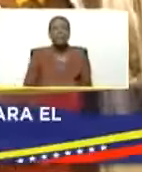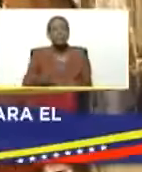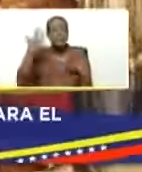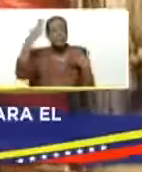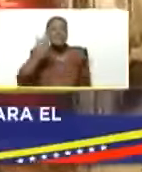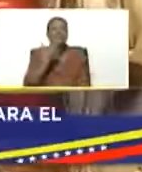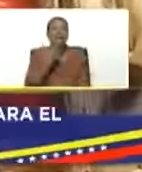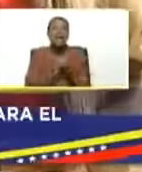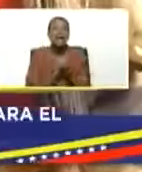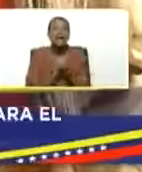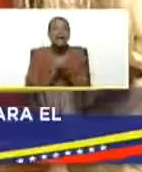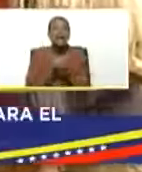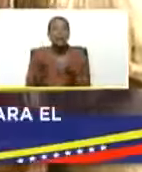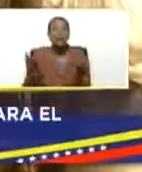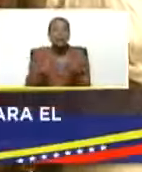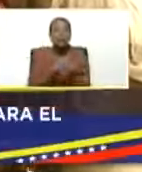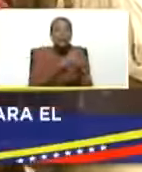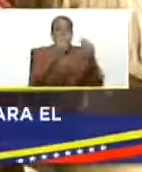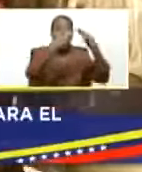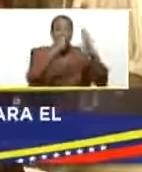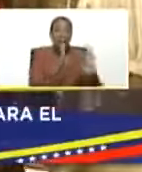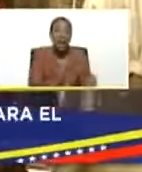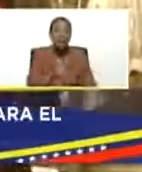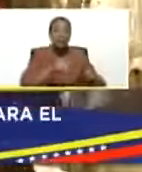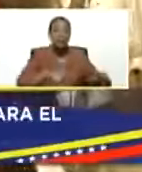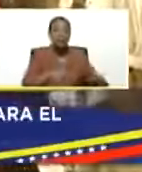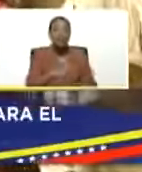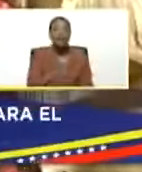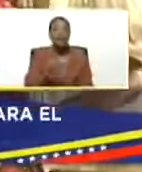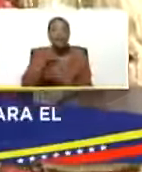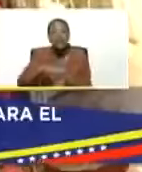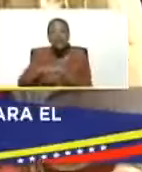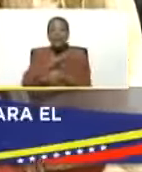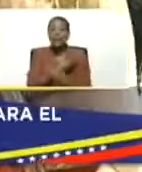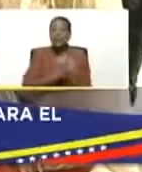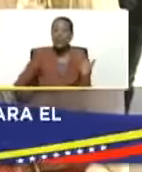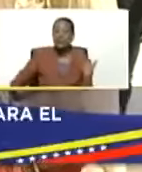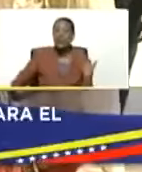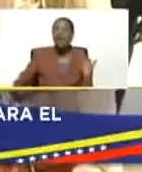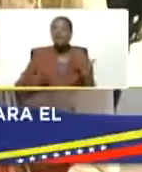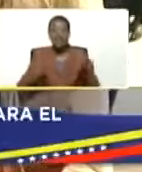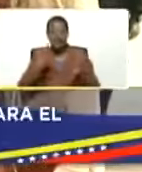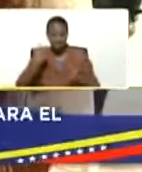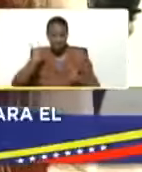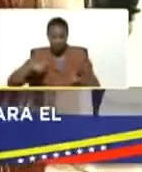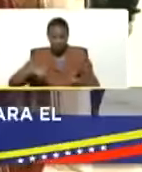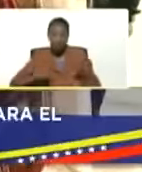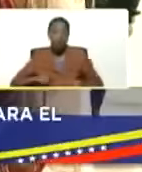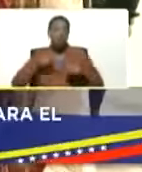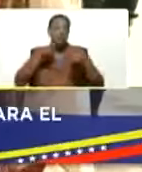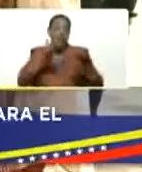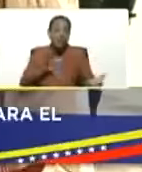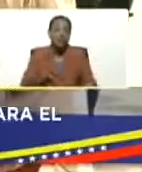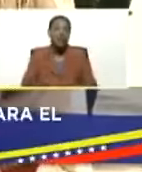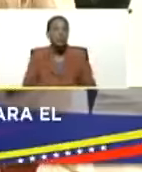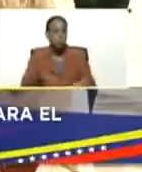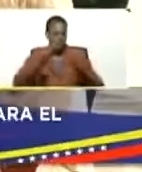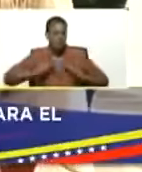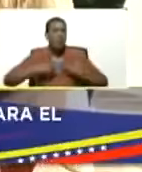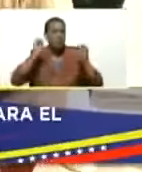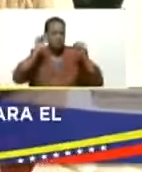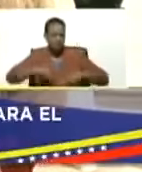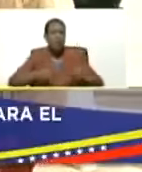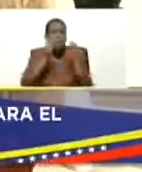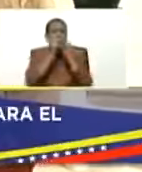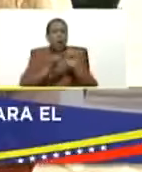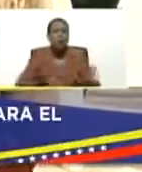gracias. Ayúdenme por aquí para llevarlo San a la casa Juan ahora. Lo tiene, señor presidente. Sí, San Juan lo tiene, San Juan te lo da. Y me lo va a dar. Dios